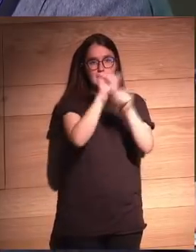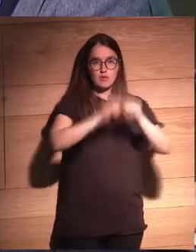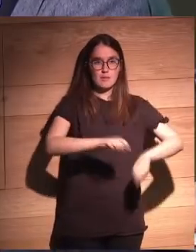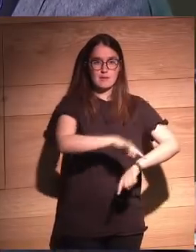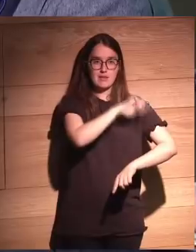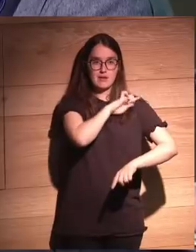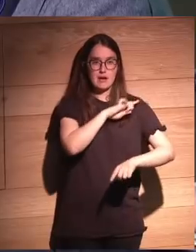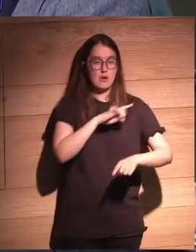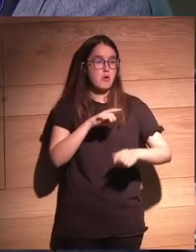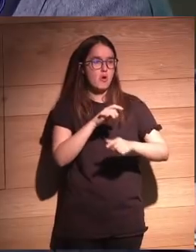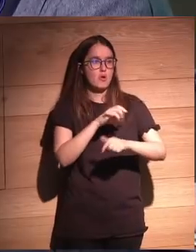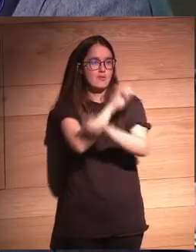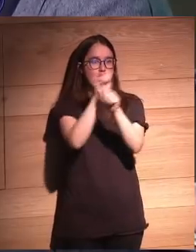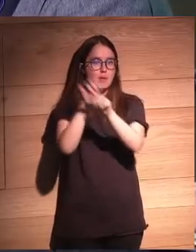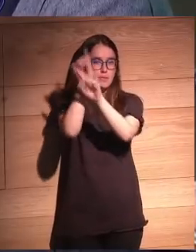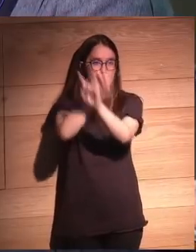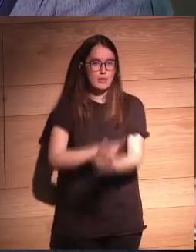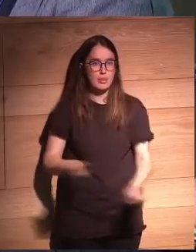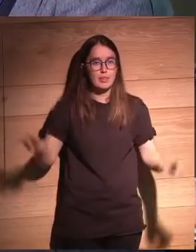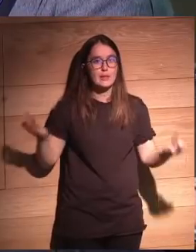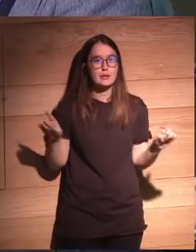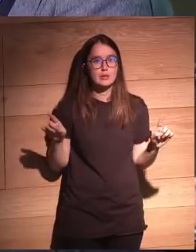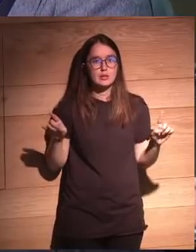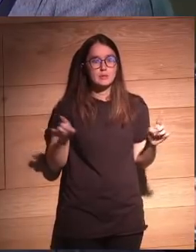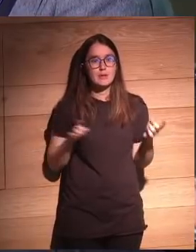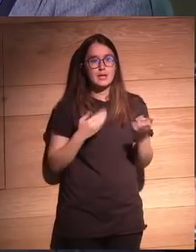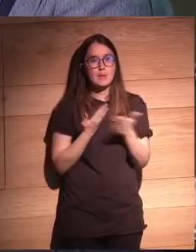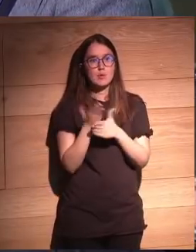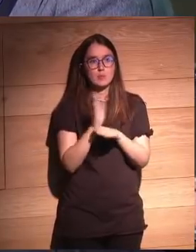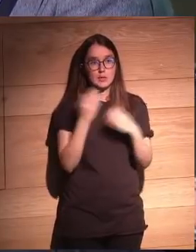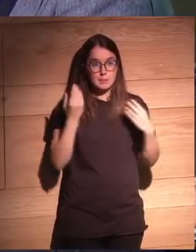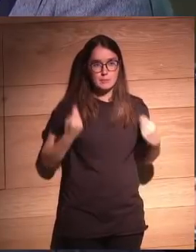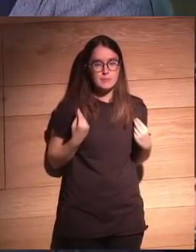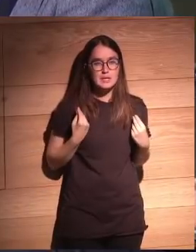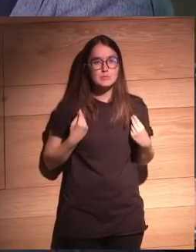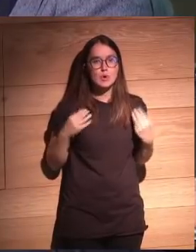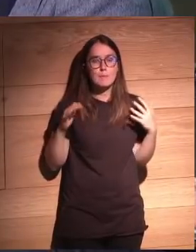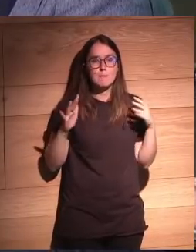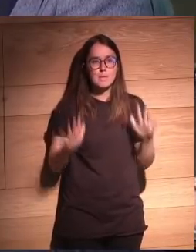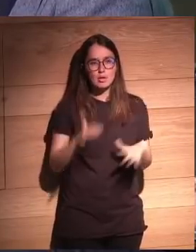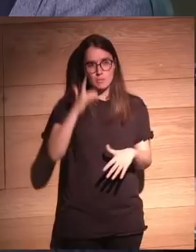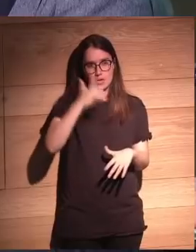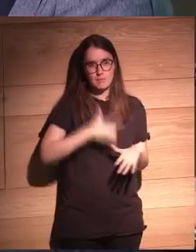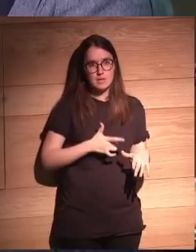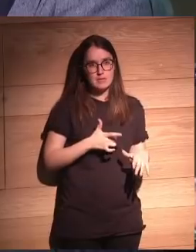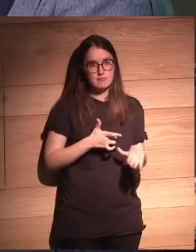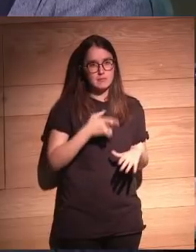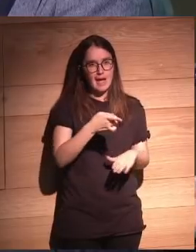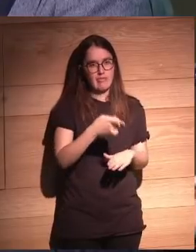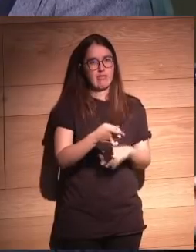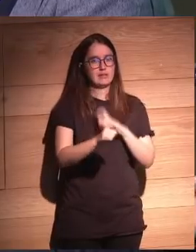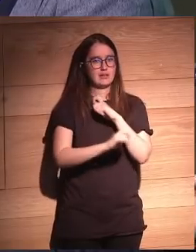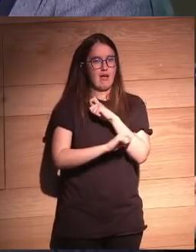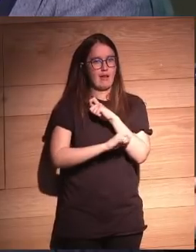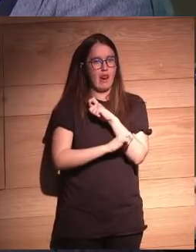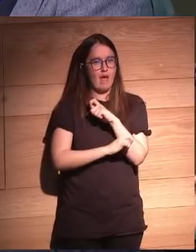radical a la forma menos radical de entrar a plantear eso, pero para mí es el quid de la cuestión.